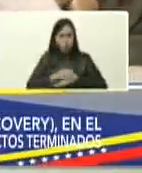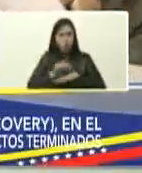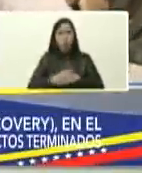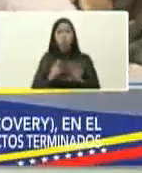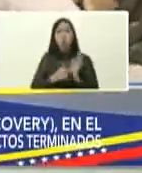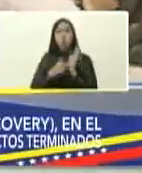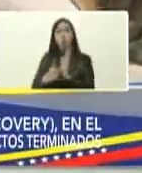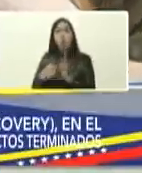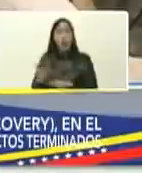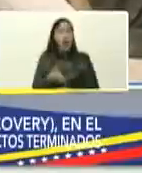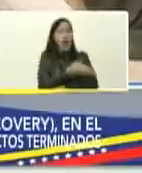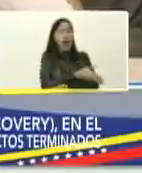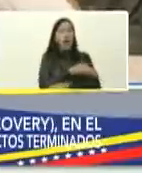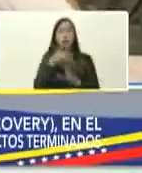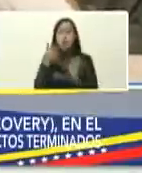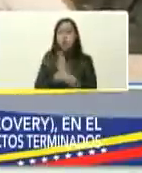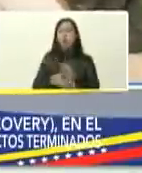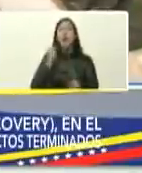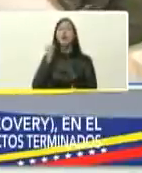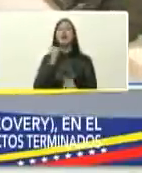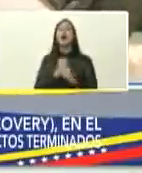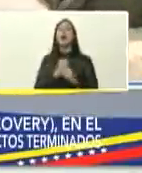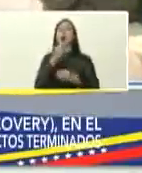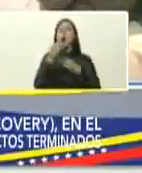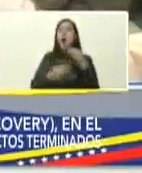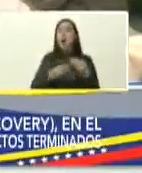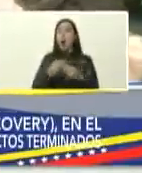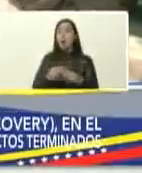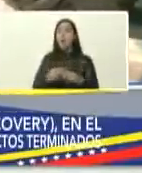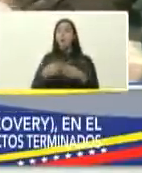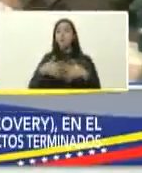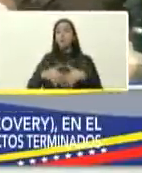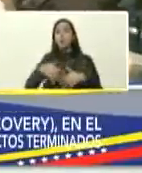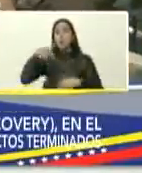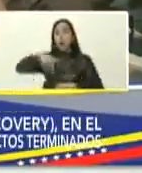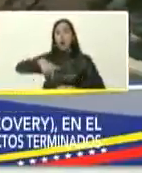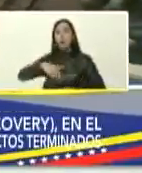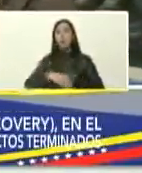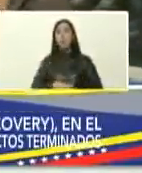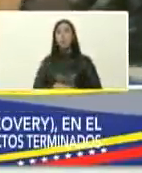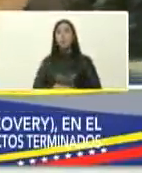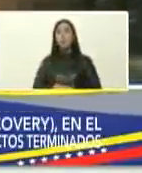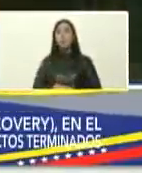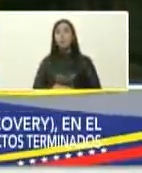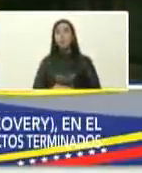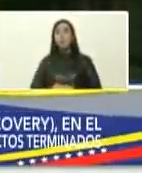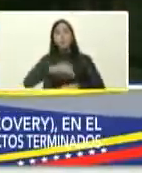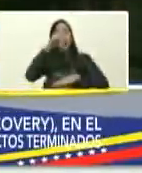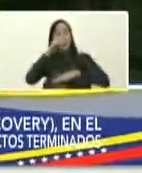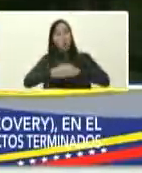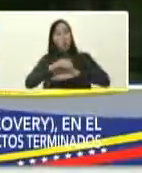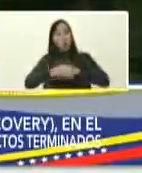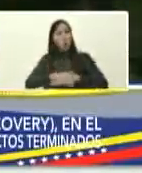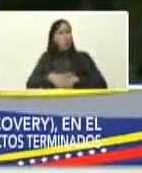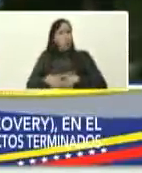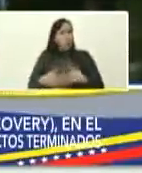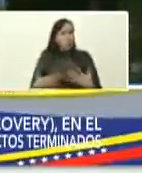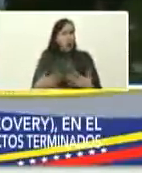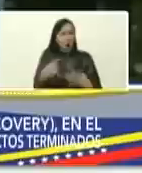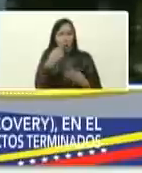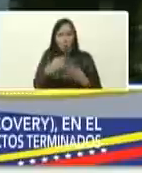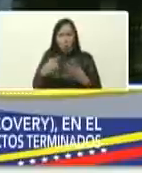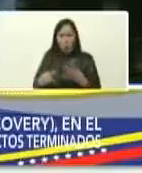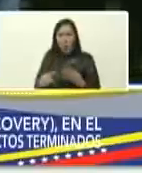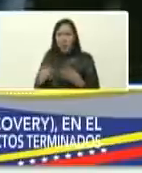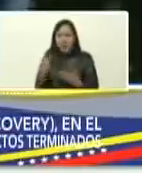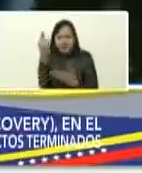mostrando cuál es la labor que desempeñan en esta empresa, presidente, que además es un calzado que tiene una línea que la